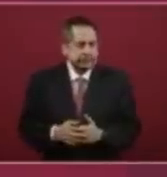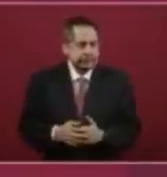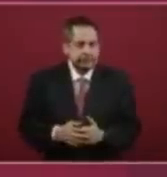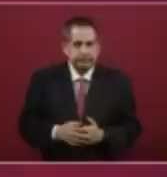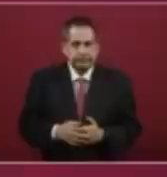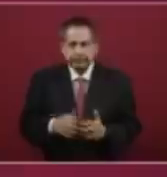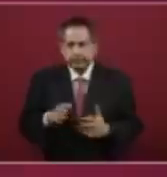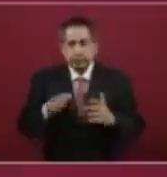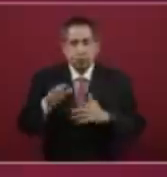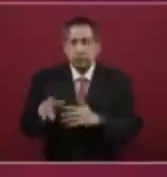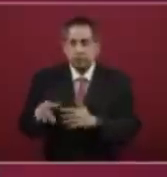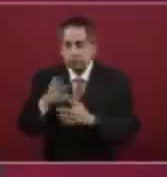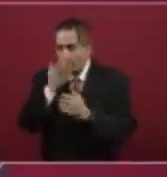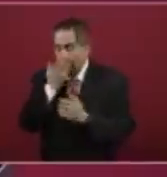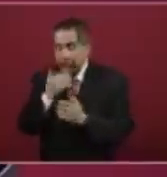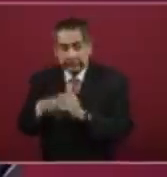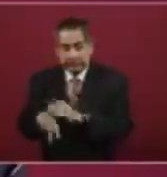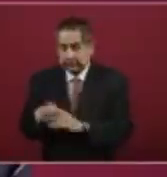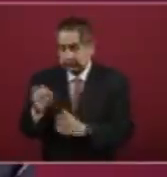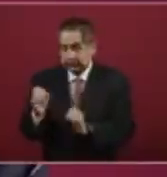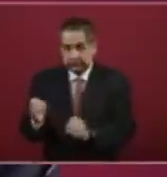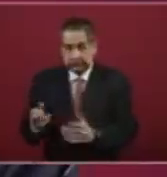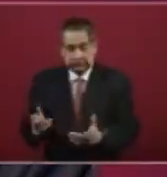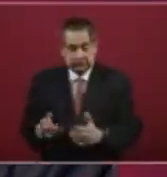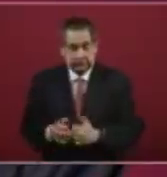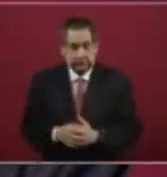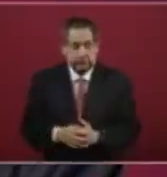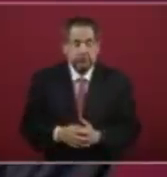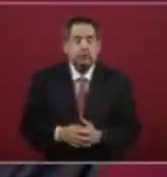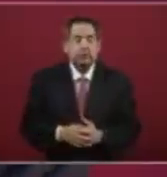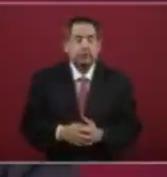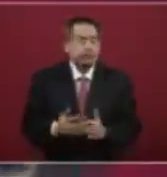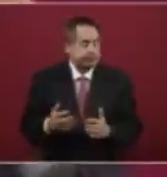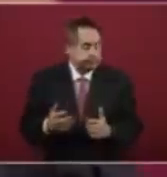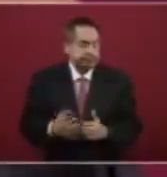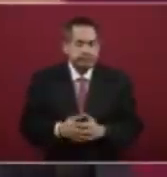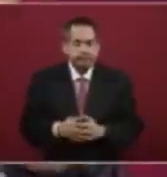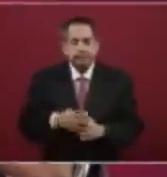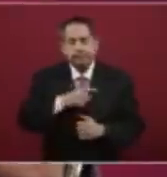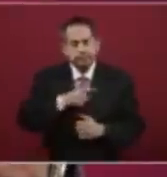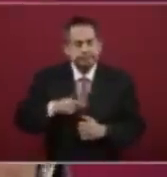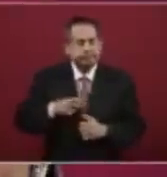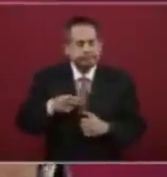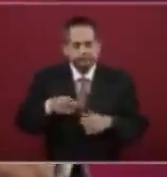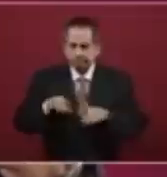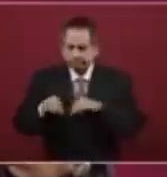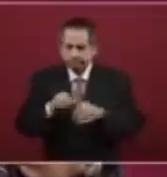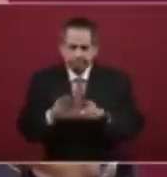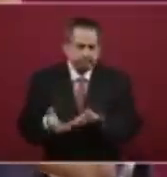o a veces nada. Entonces, hay que crear la riqueza